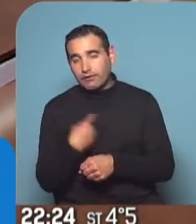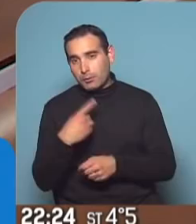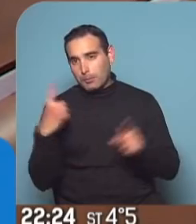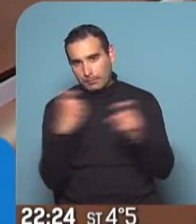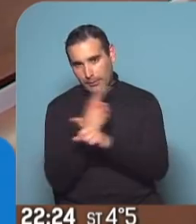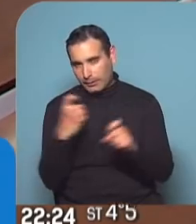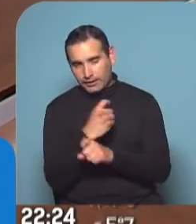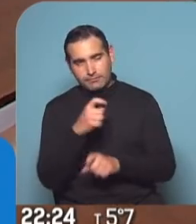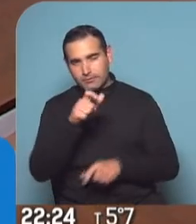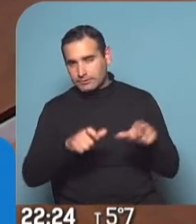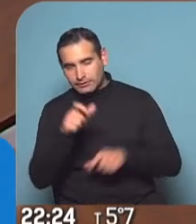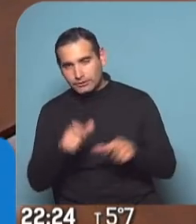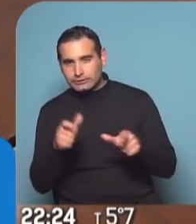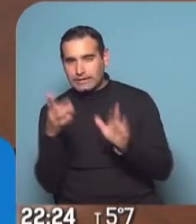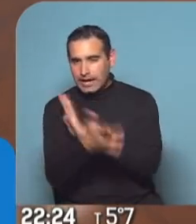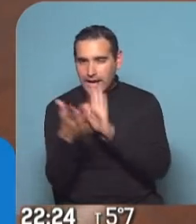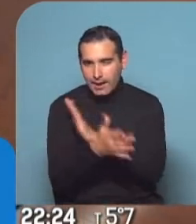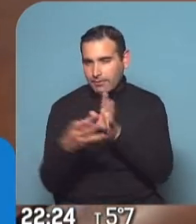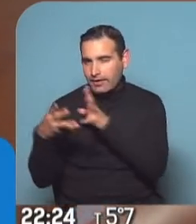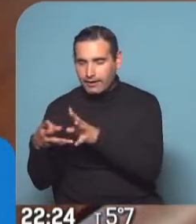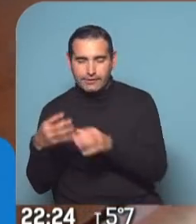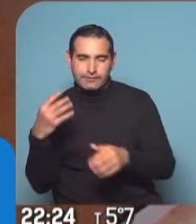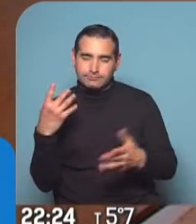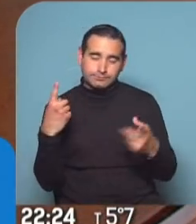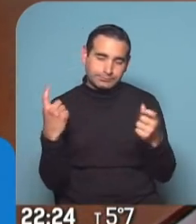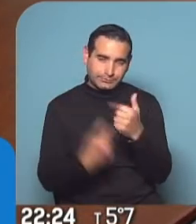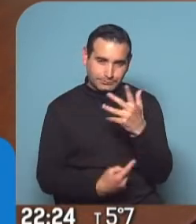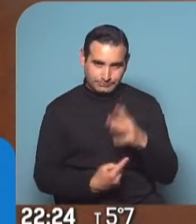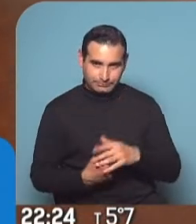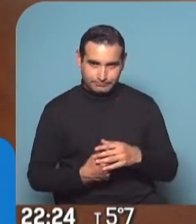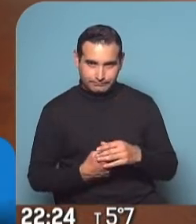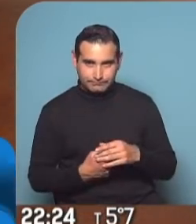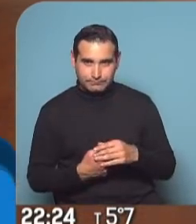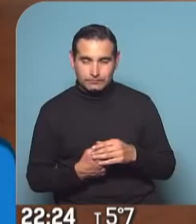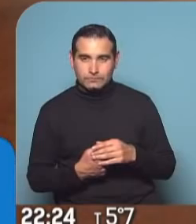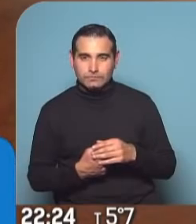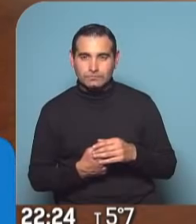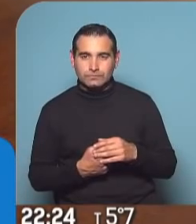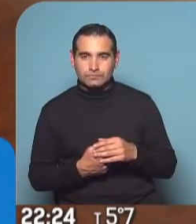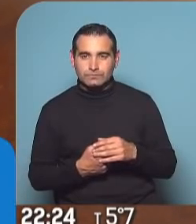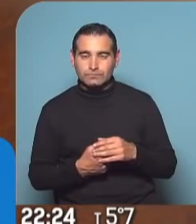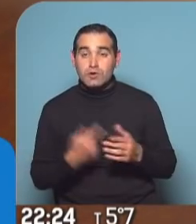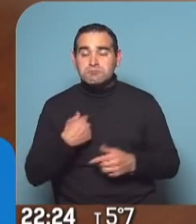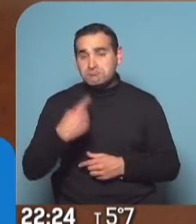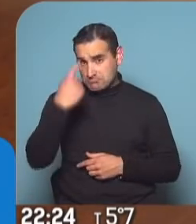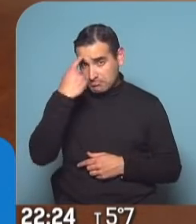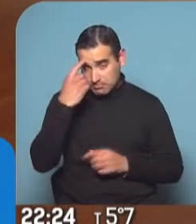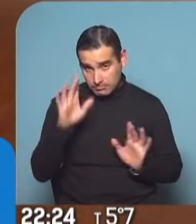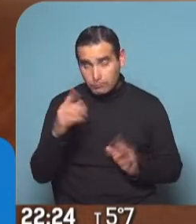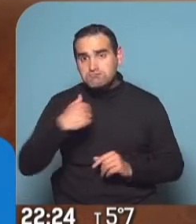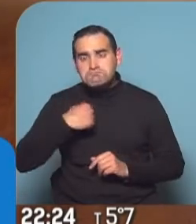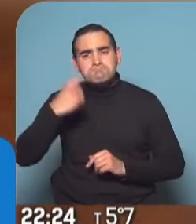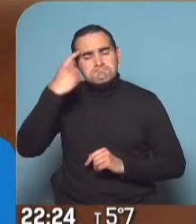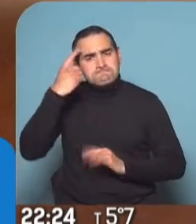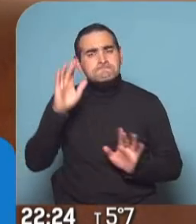humanitario con los refugiados, ¿no? Así, bueno, digamos, sería un equivalente, ¿no? Desde el punto de vista medioambiental. Entonces, yo creo